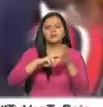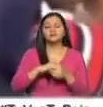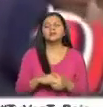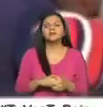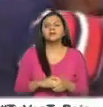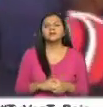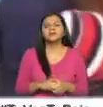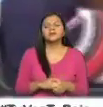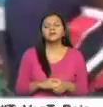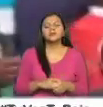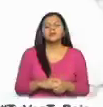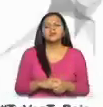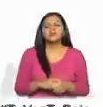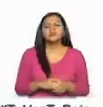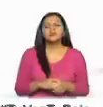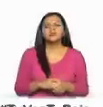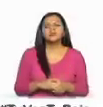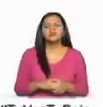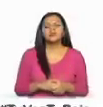al noroeste del país.